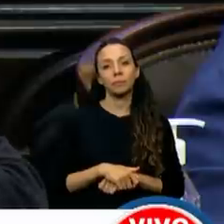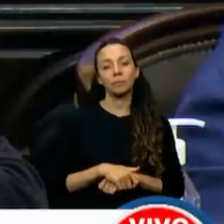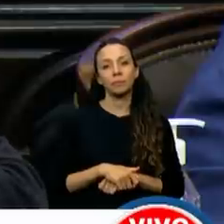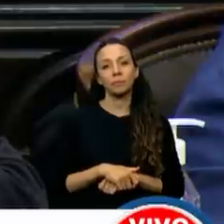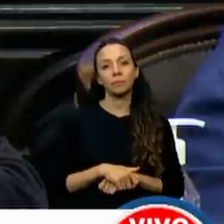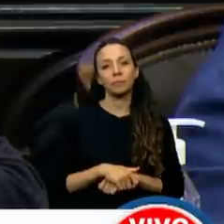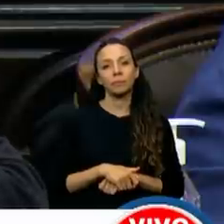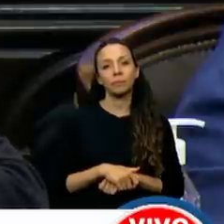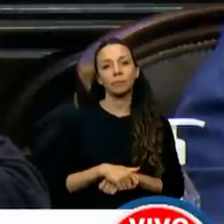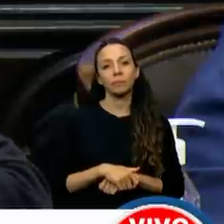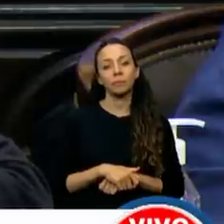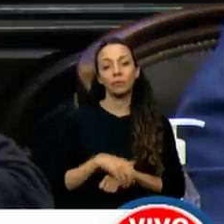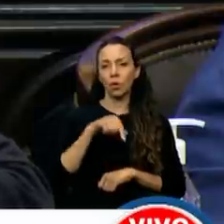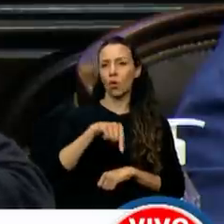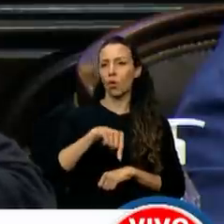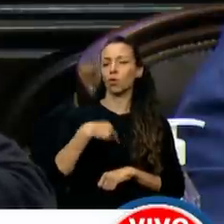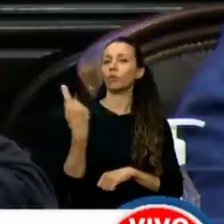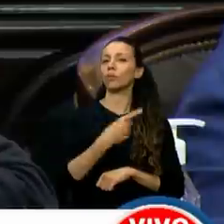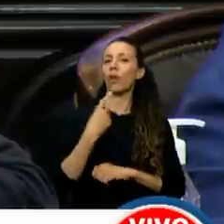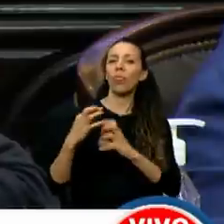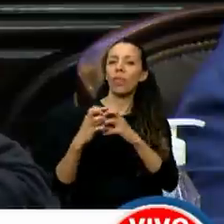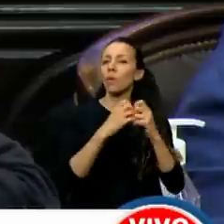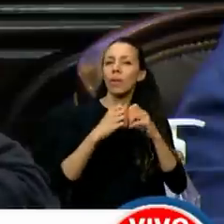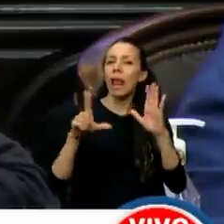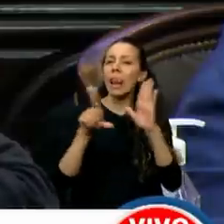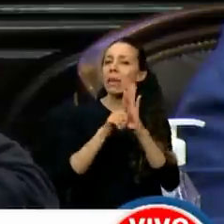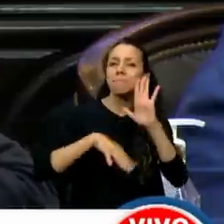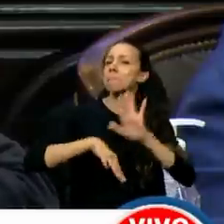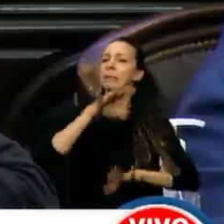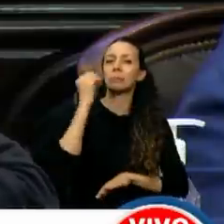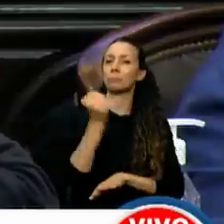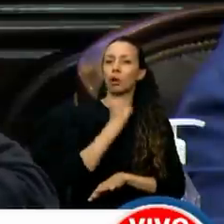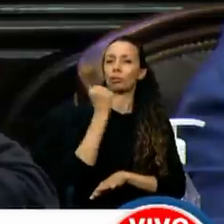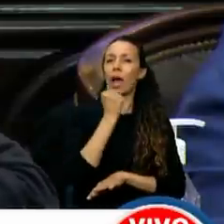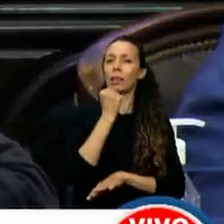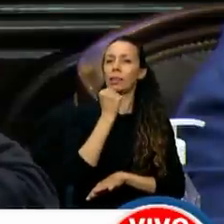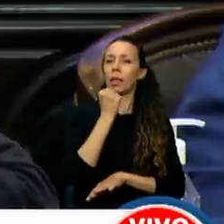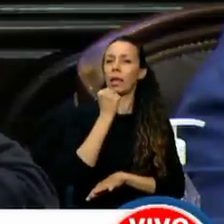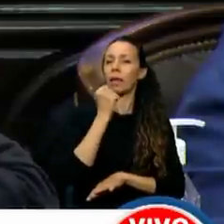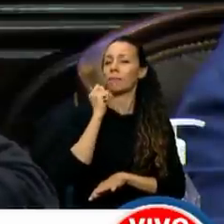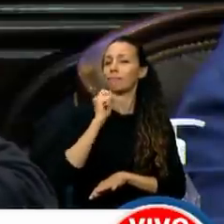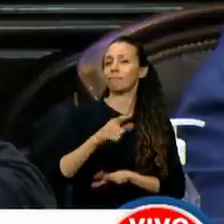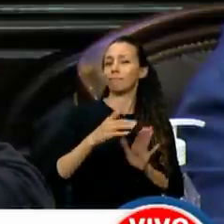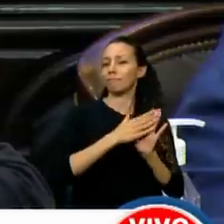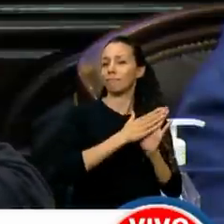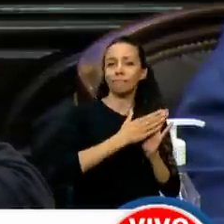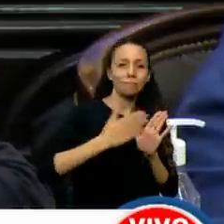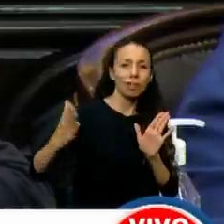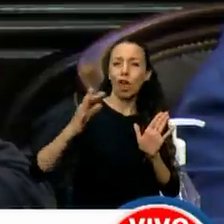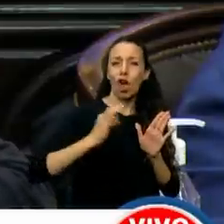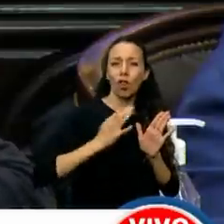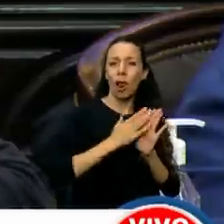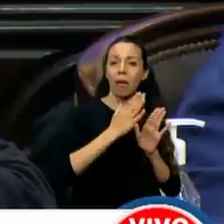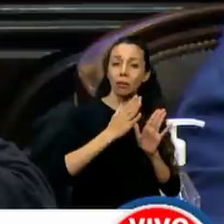hoy estamos aquí discutiendo la ley más importante en el año legislativo que la ley de presupuesto